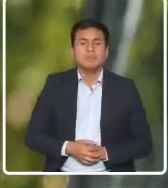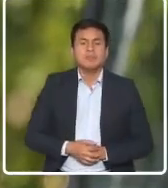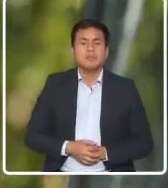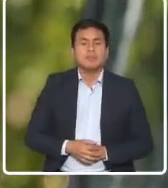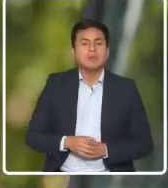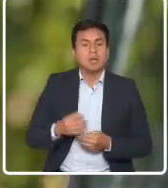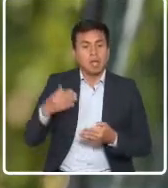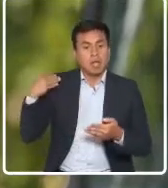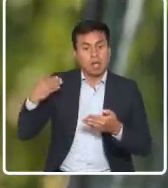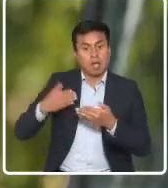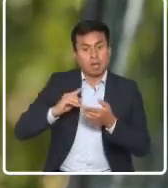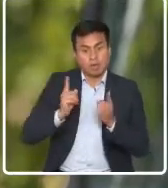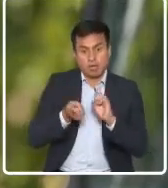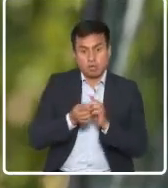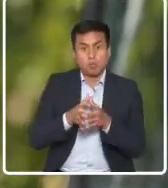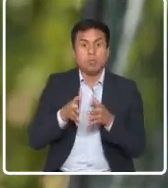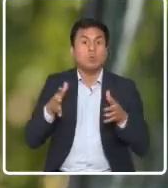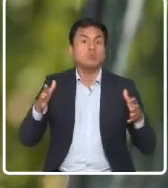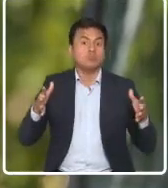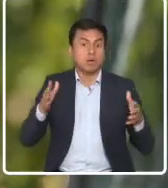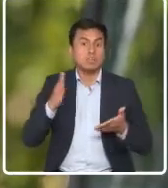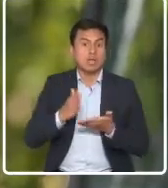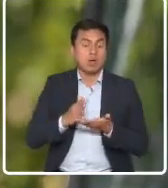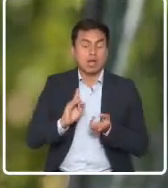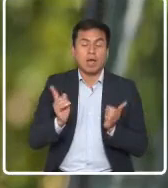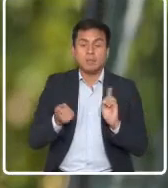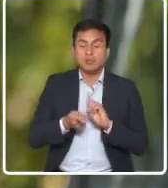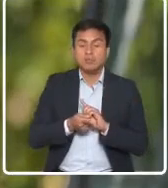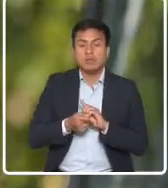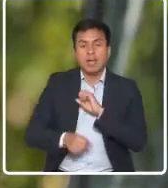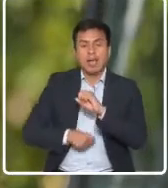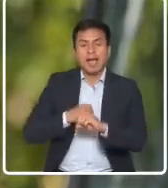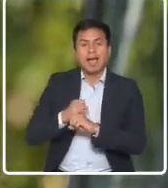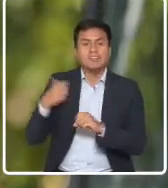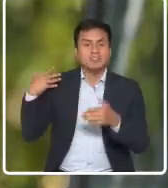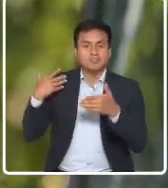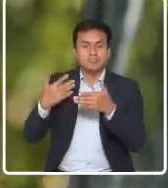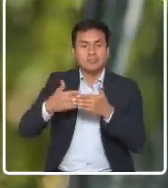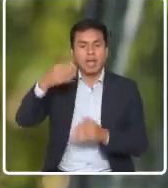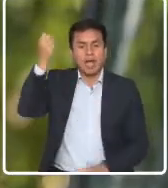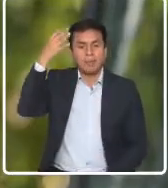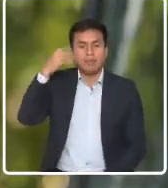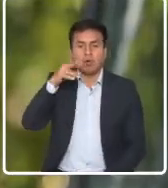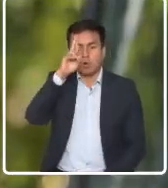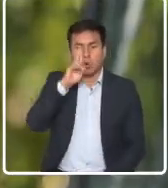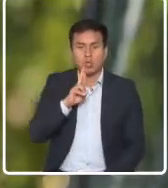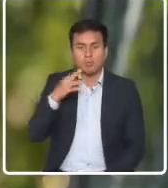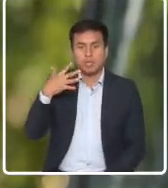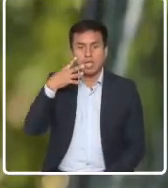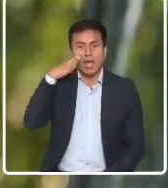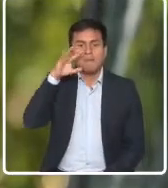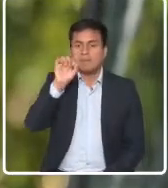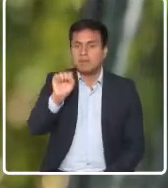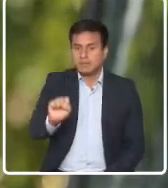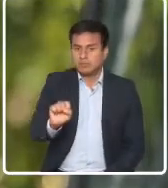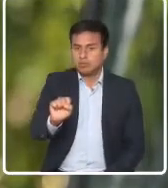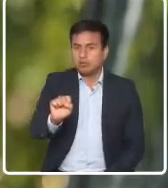Mucho ha cambiado desde entonces hasta hoy. En estos años hemos aprendido el rol fundamental de la